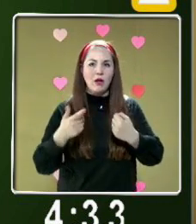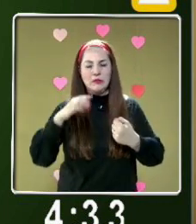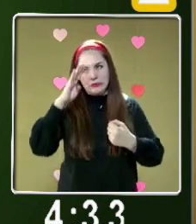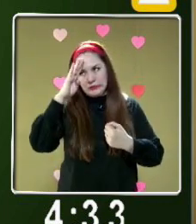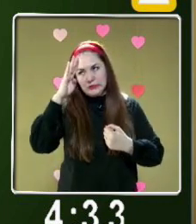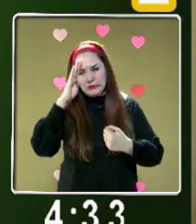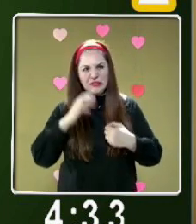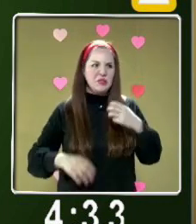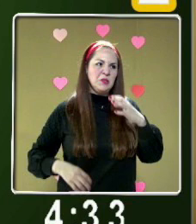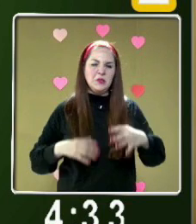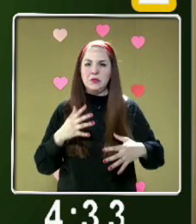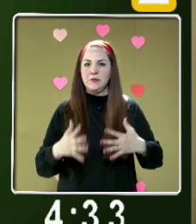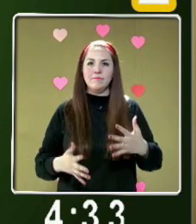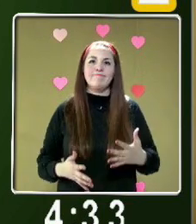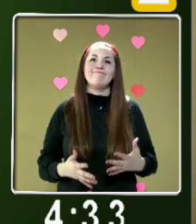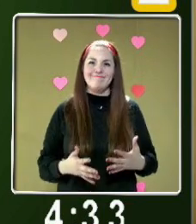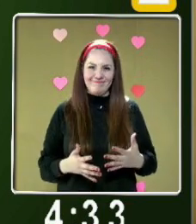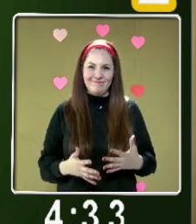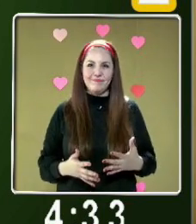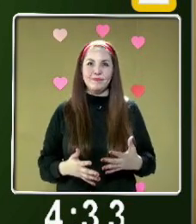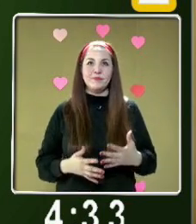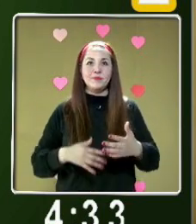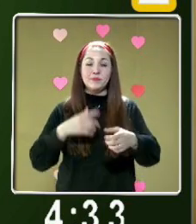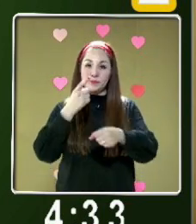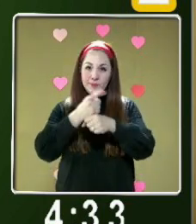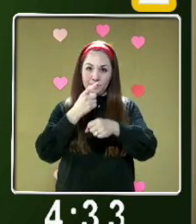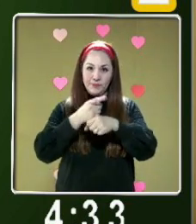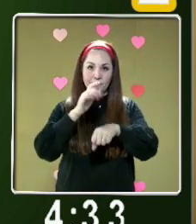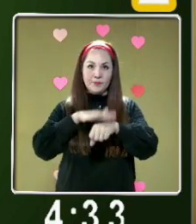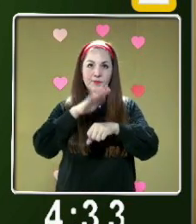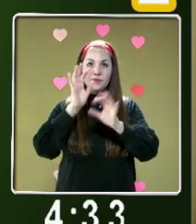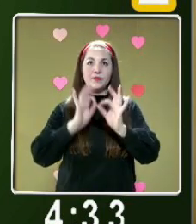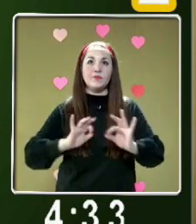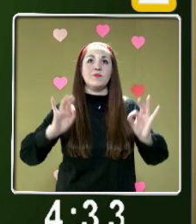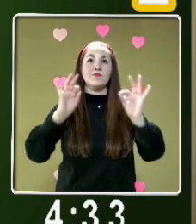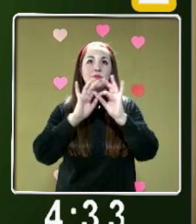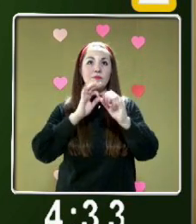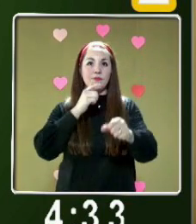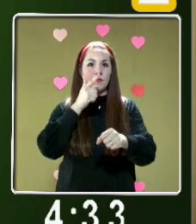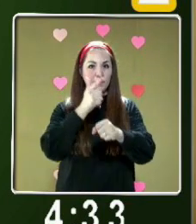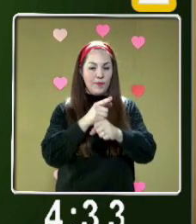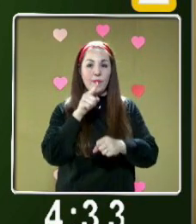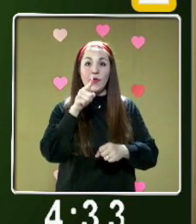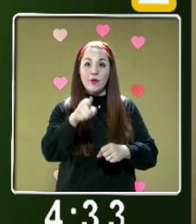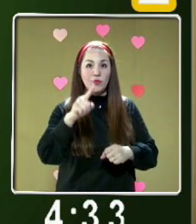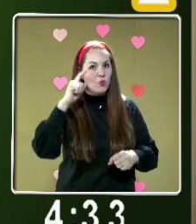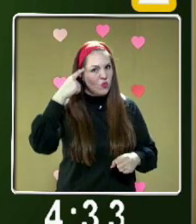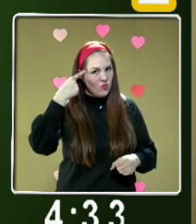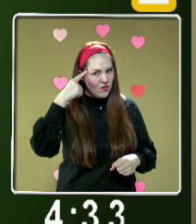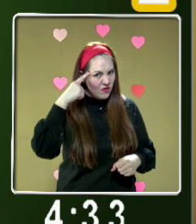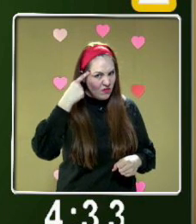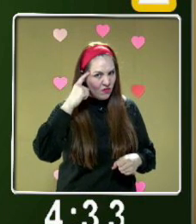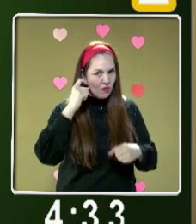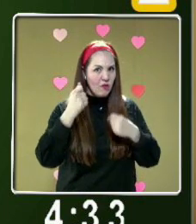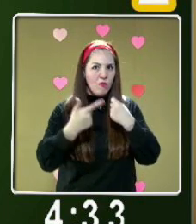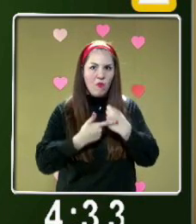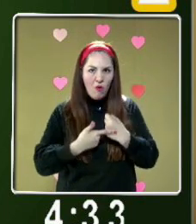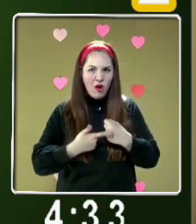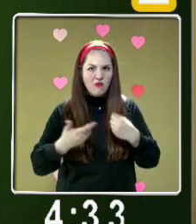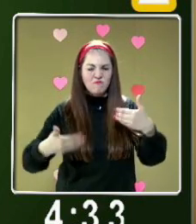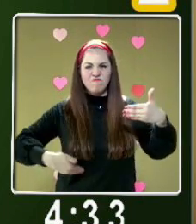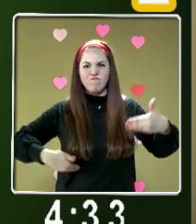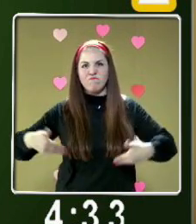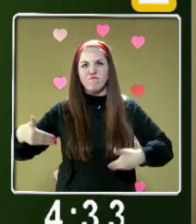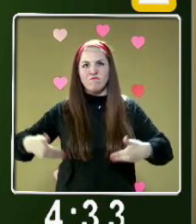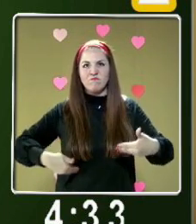pensando. Ok. Vamos a ver. El paso número uno es identificar. Cuando te enojas o algo te molestas, se siente